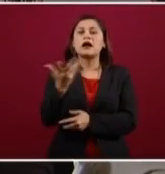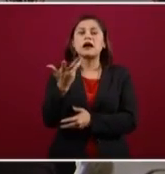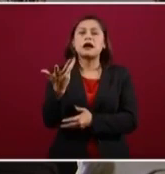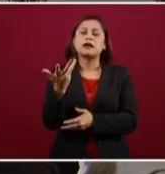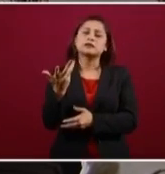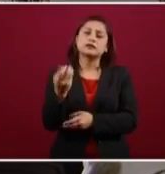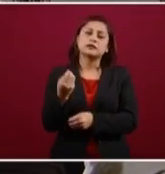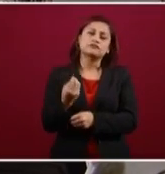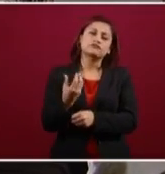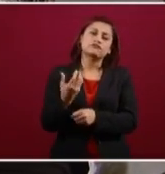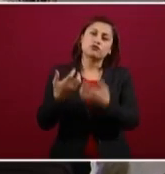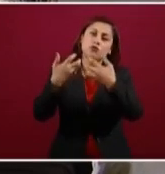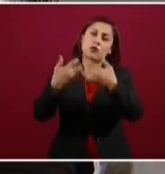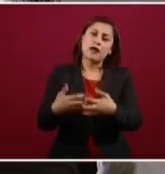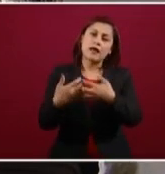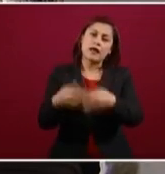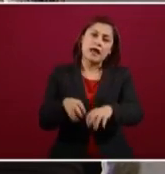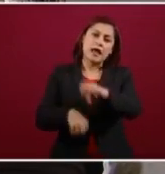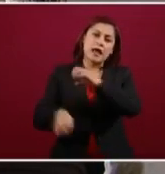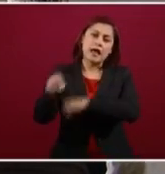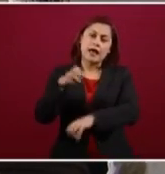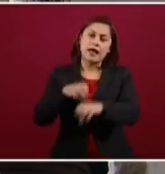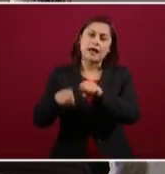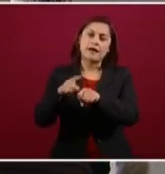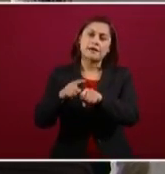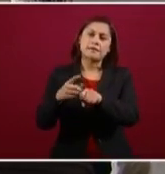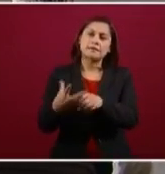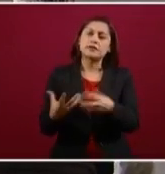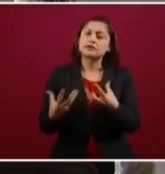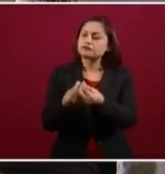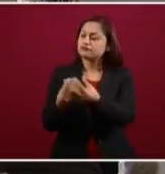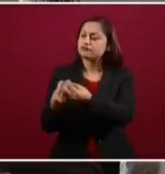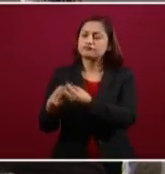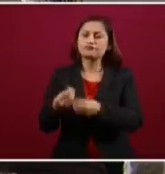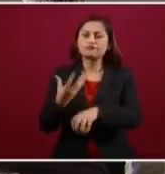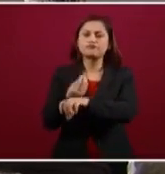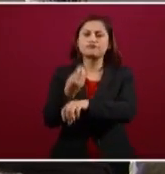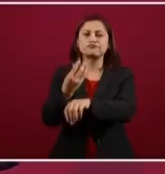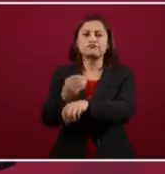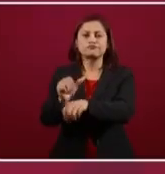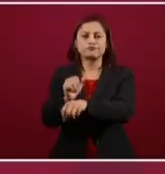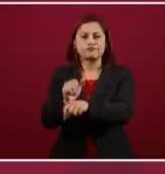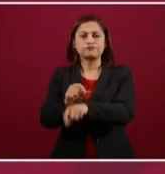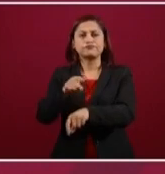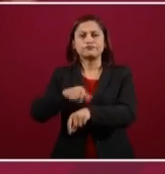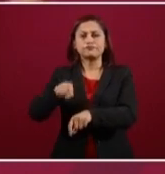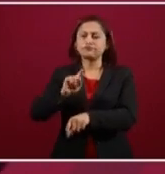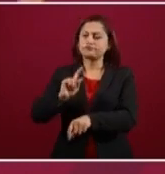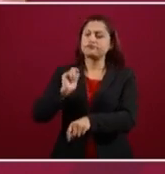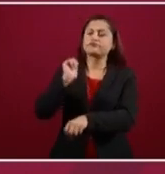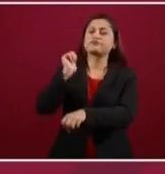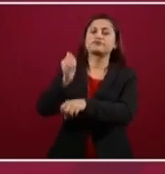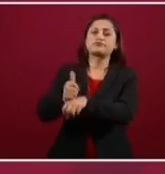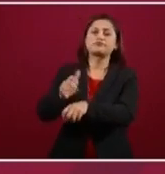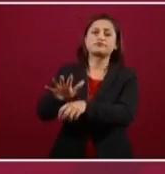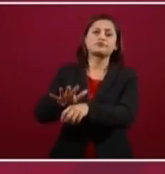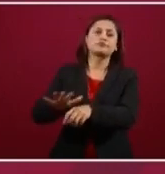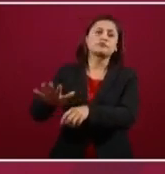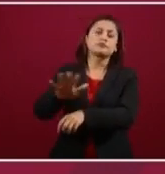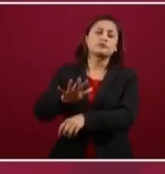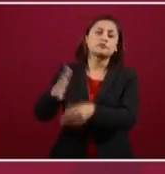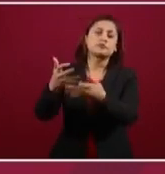automotriz en un estado de la República. Se les consigue el terreno, se les dan